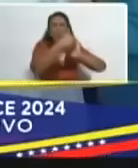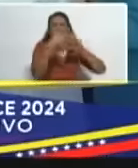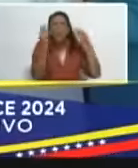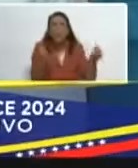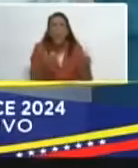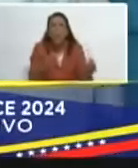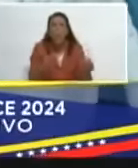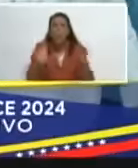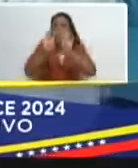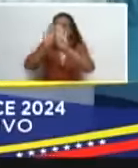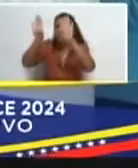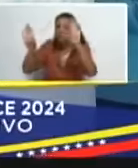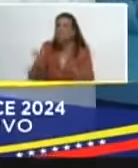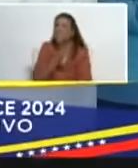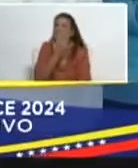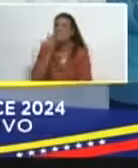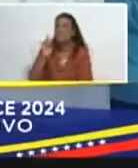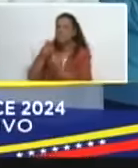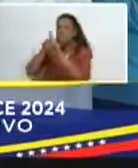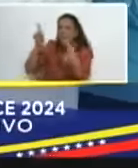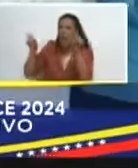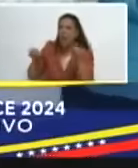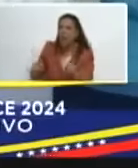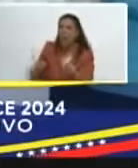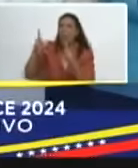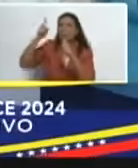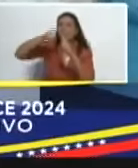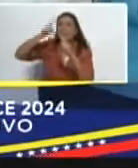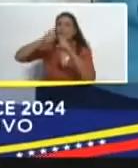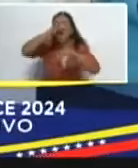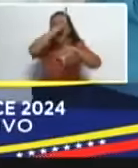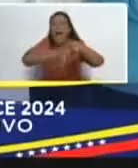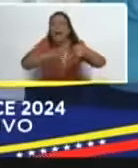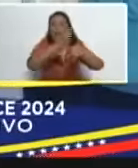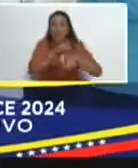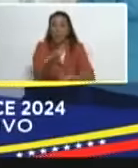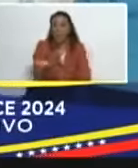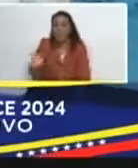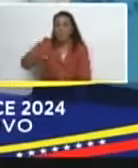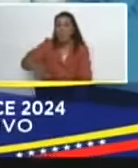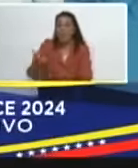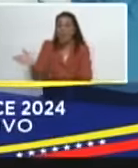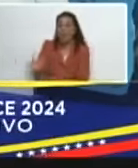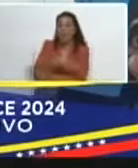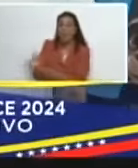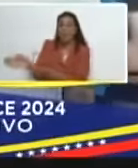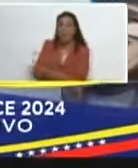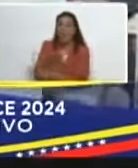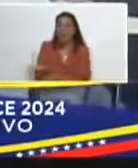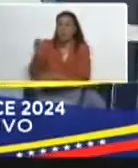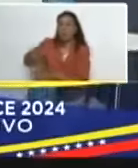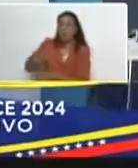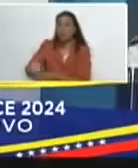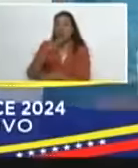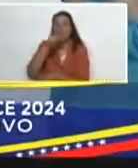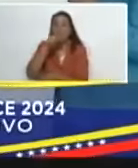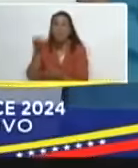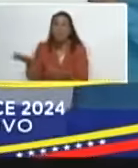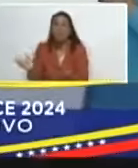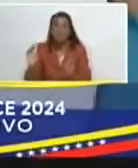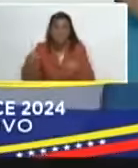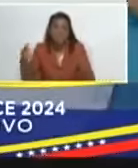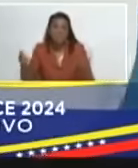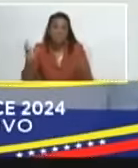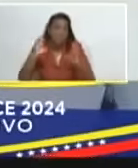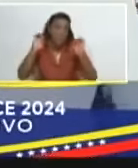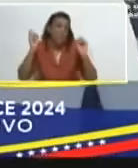en esta lámina, presidente. Y ahí están todos los cortes, pues. Bueno, pues una parrilla, podemos hacer una parrilla saliendo de aquí, Juan, ¿qué te parece? Cuando usted quiera, señor